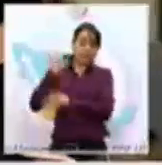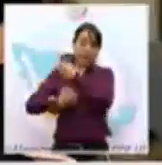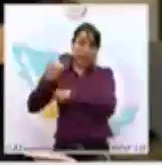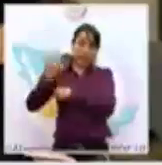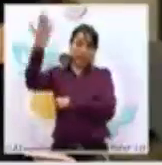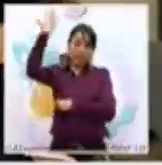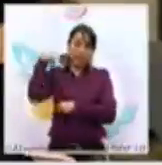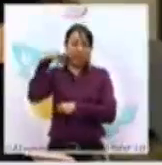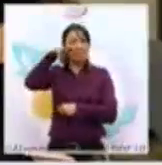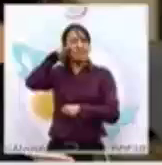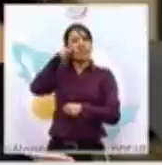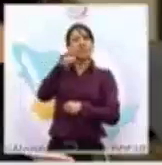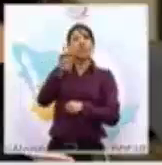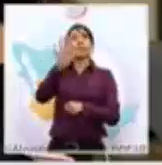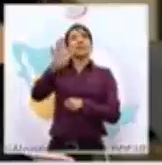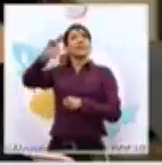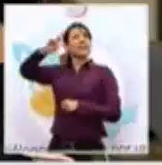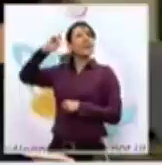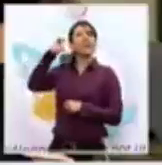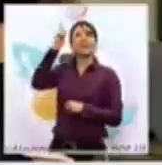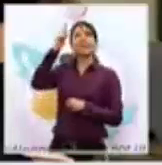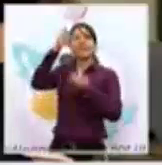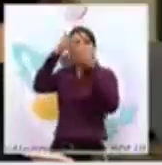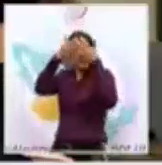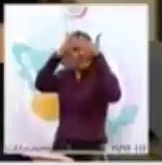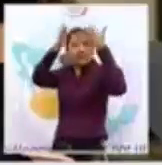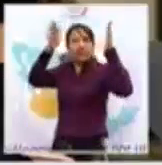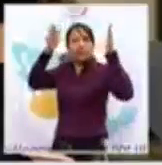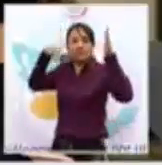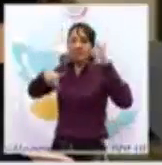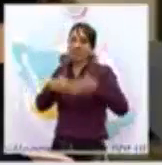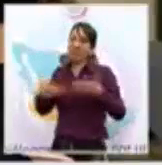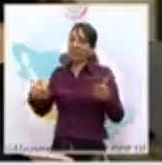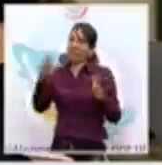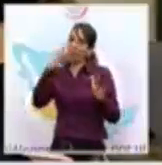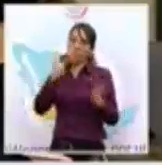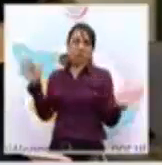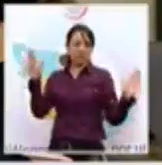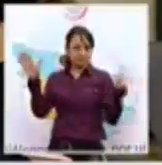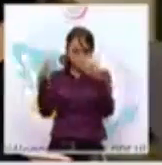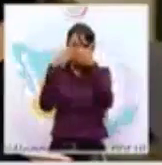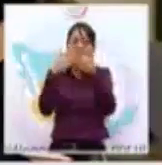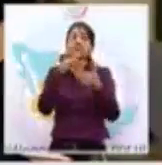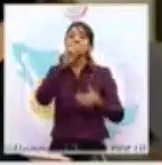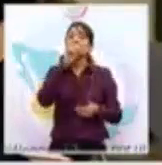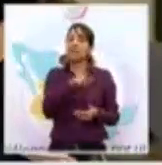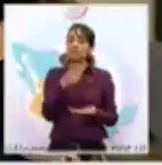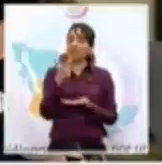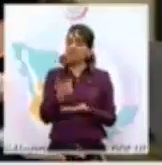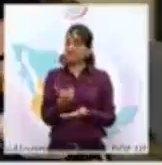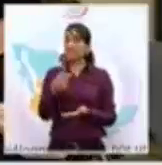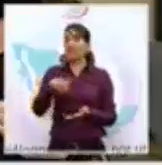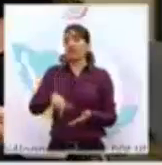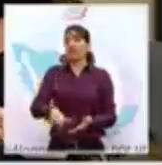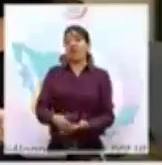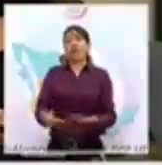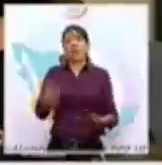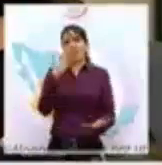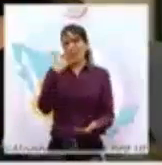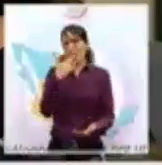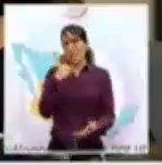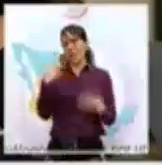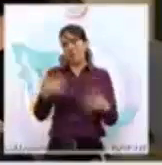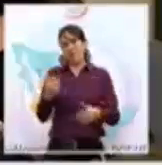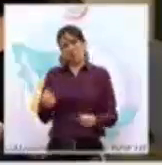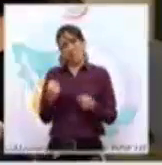hay una derrota nacional. Segundo, la inseguridad no se había desbordado a los niveles de hoy. Tercero, no teníamos los escándalos de